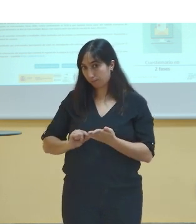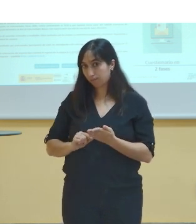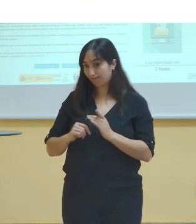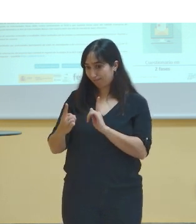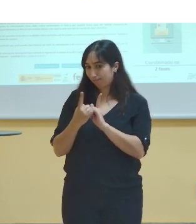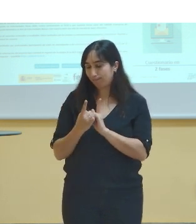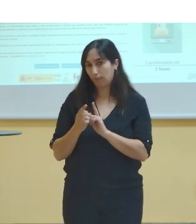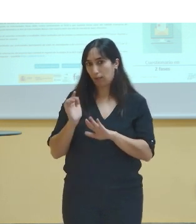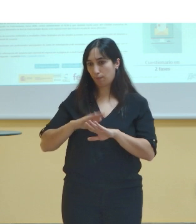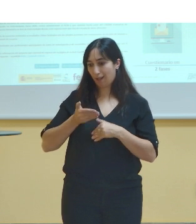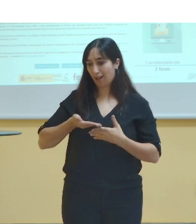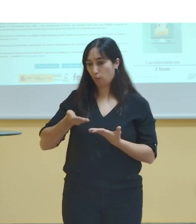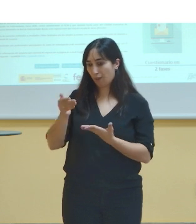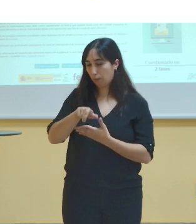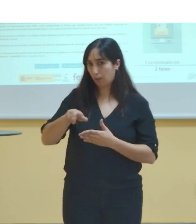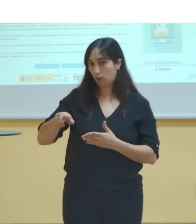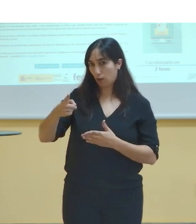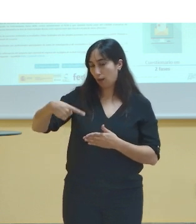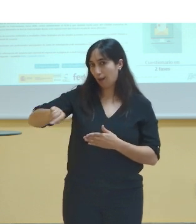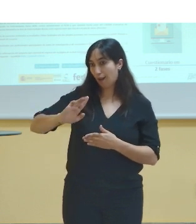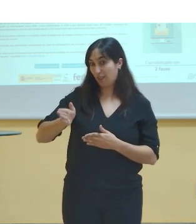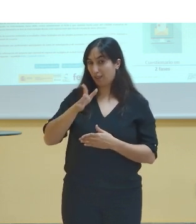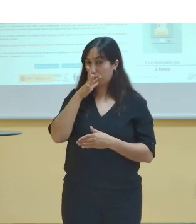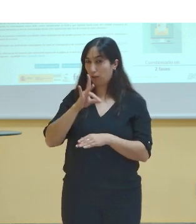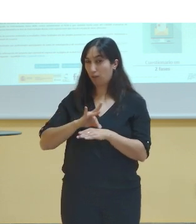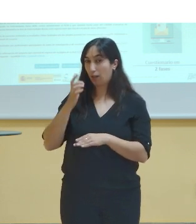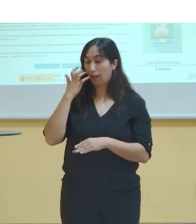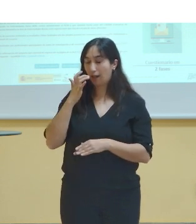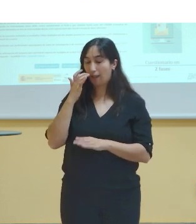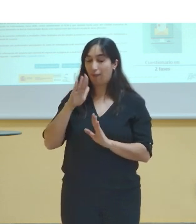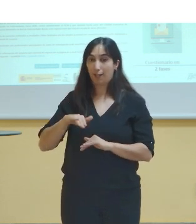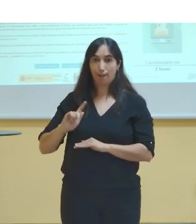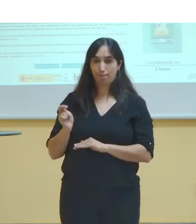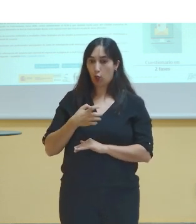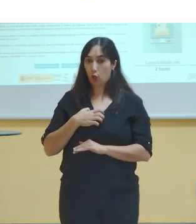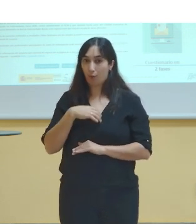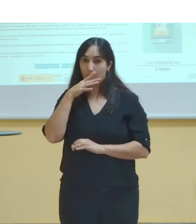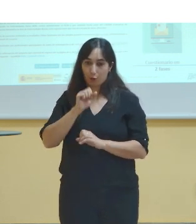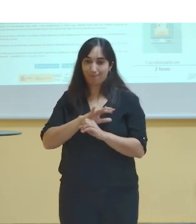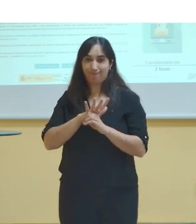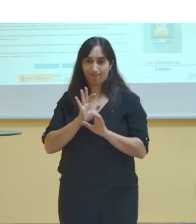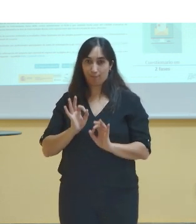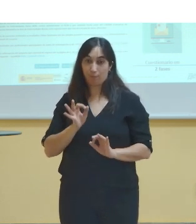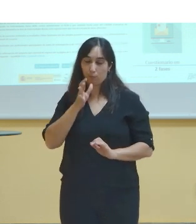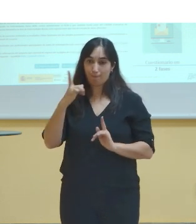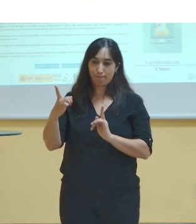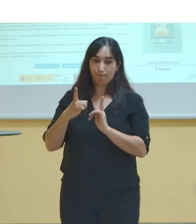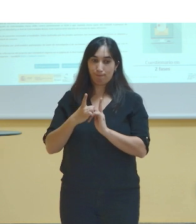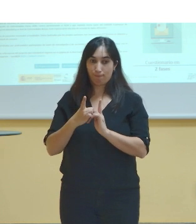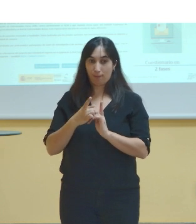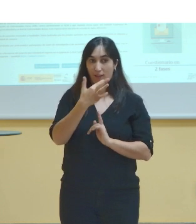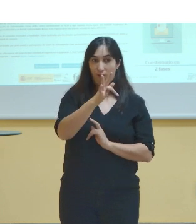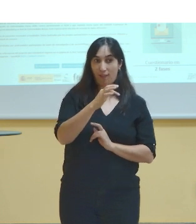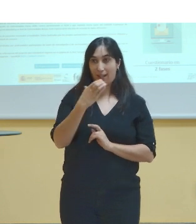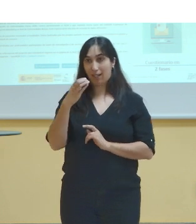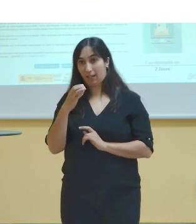cara a cara y poder ayudar a las personas afectadas por enfermedades raras no se pudo llevar a cabo por este motivo, porque tanto los encuentros en FEDER como en